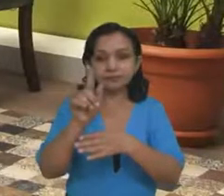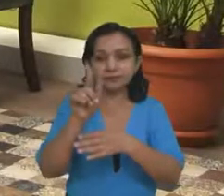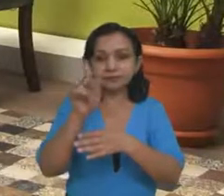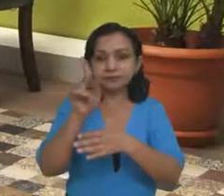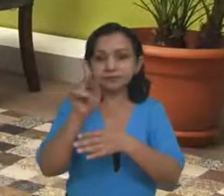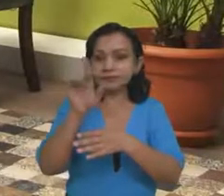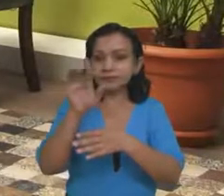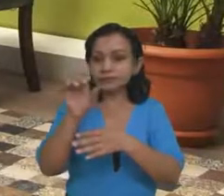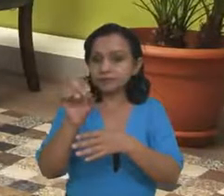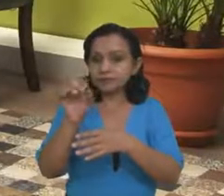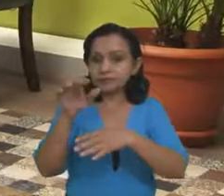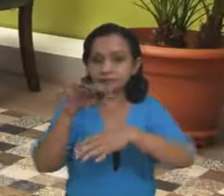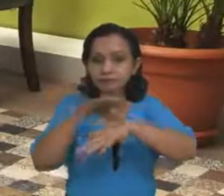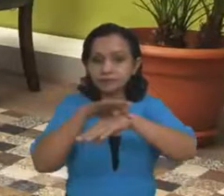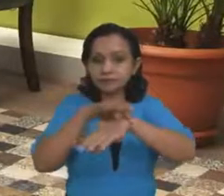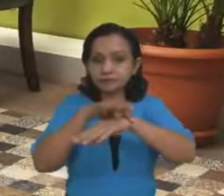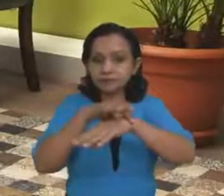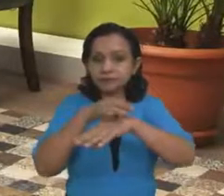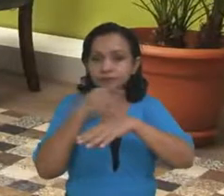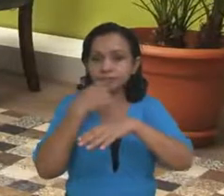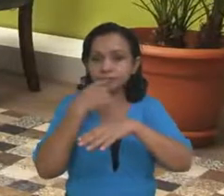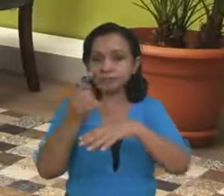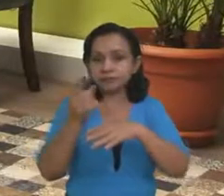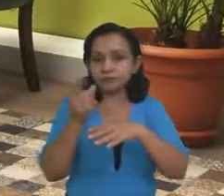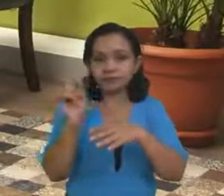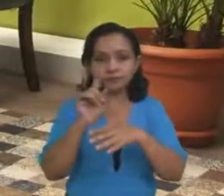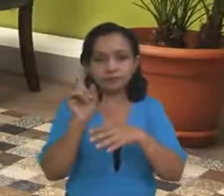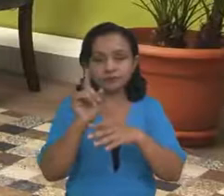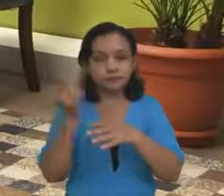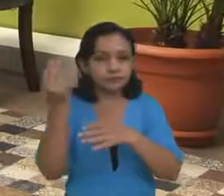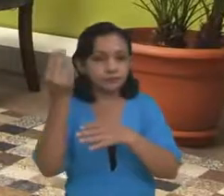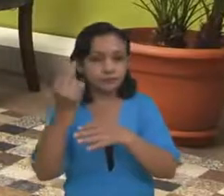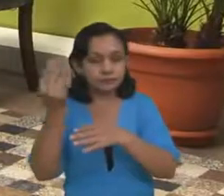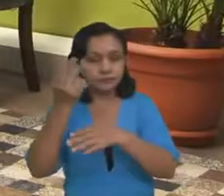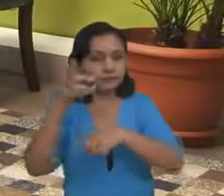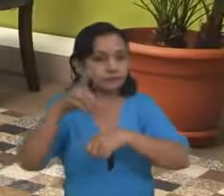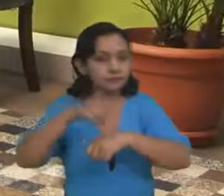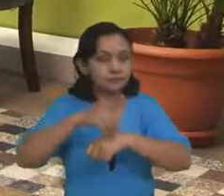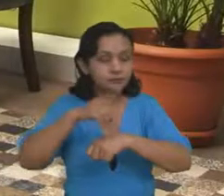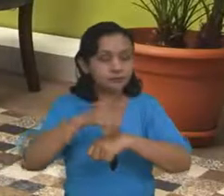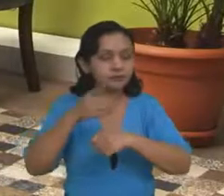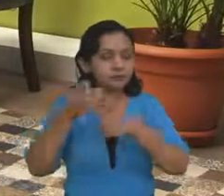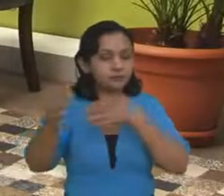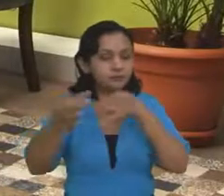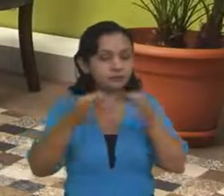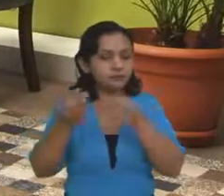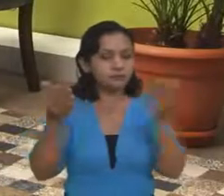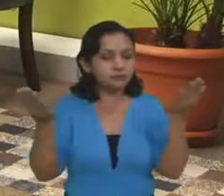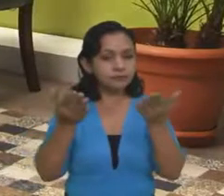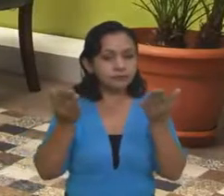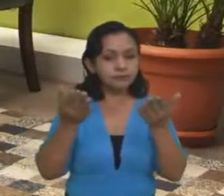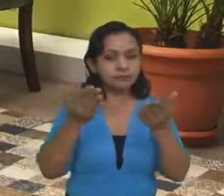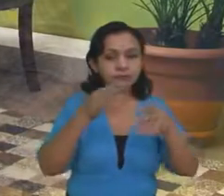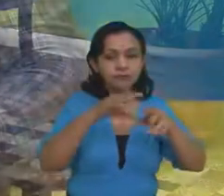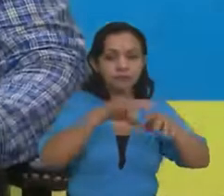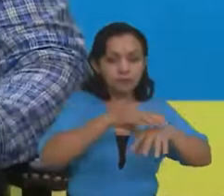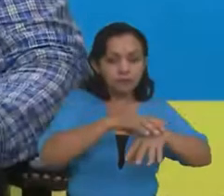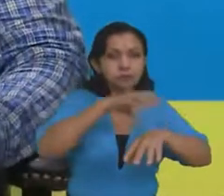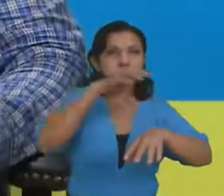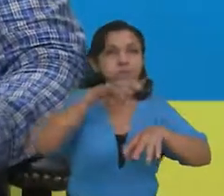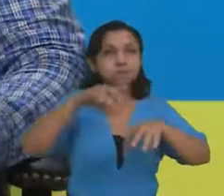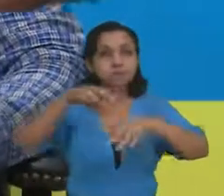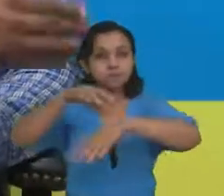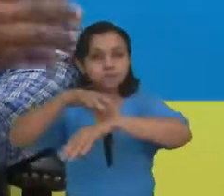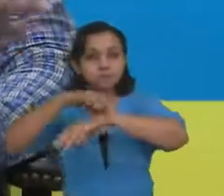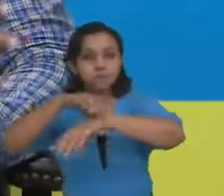fases de la fractura. Y usted me decía que esos términos ya en medicina no lo manejan. O es G15 o es fractura.